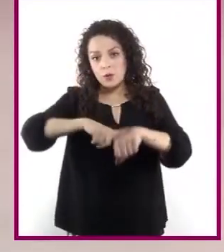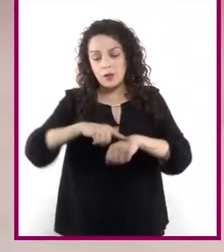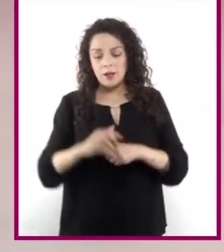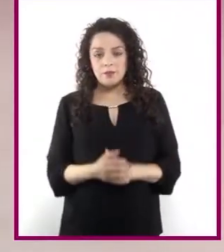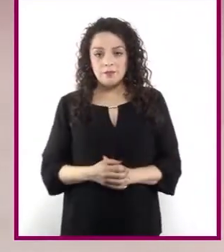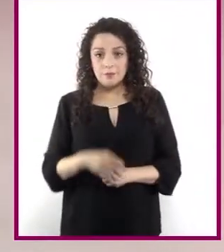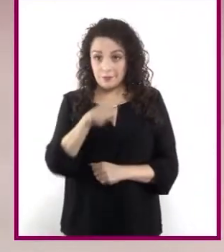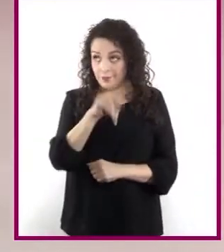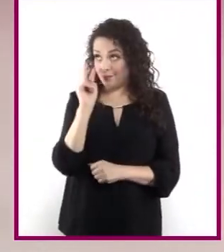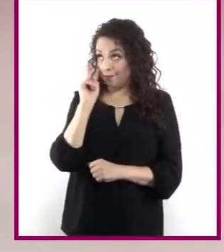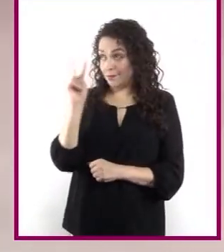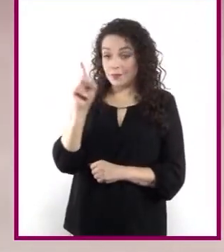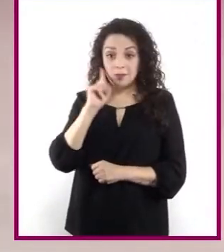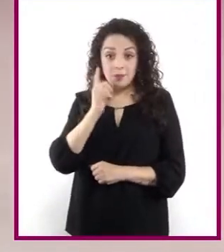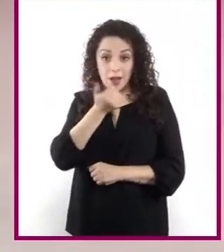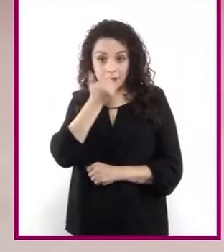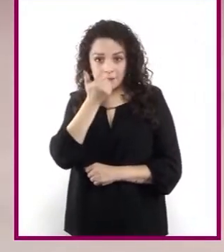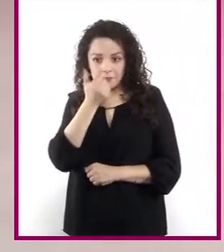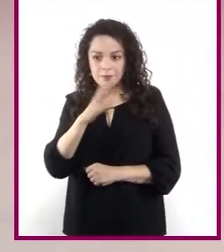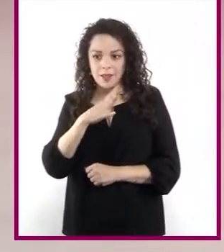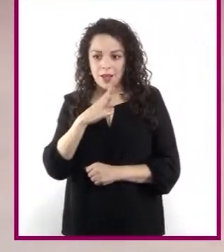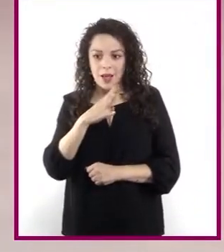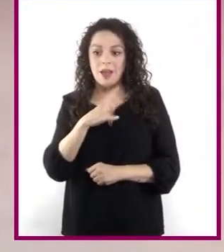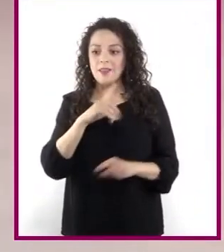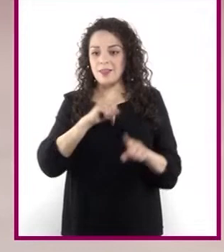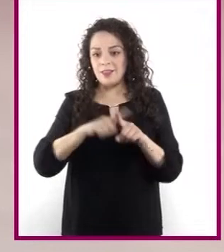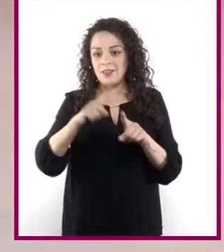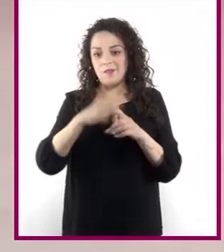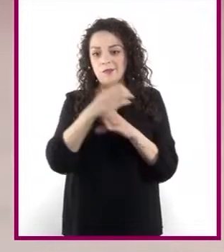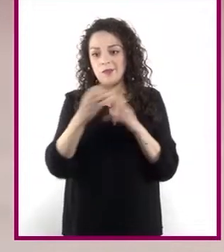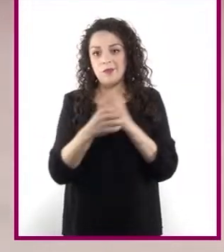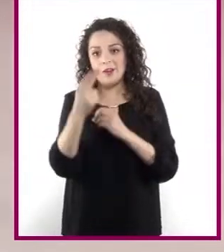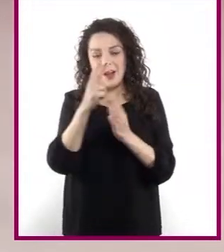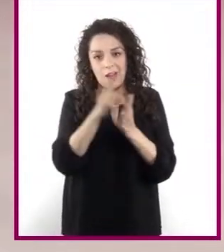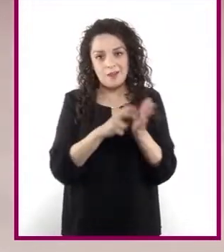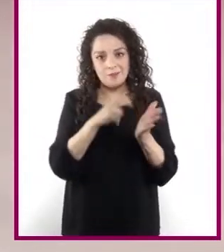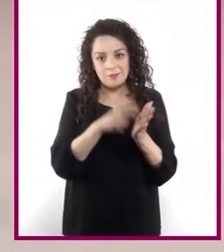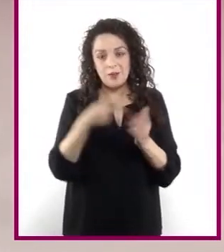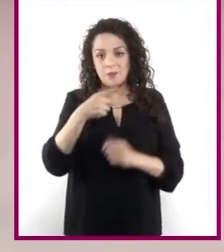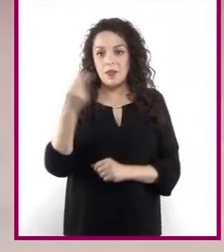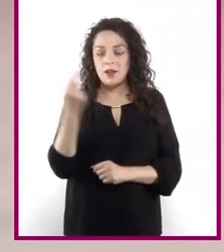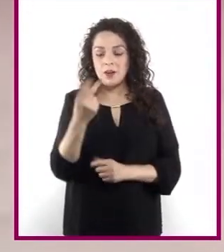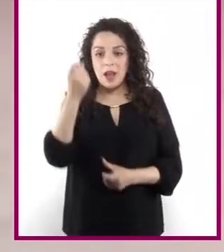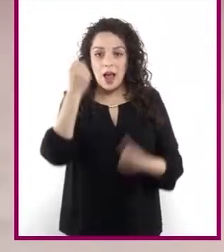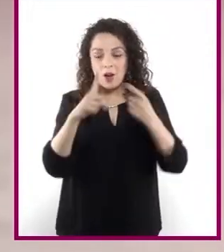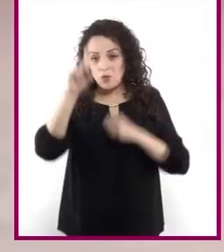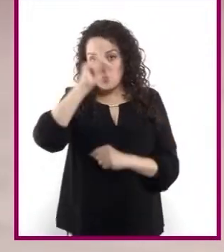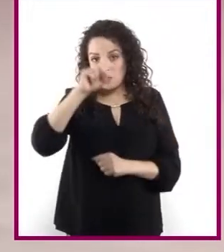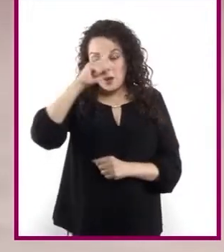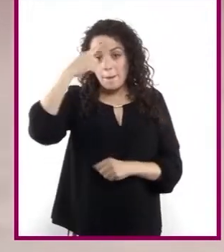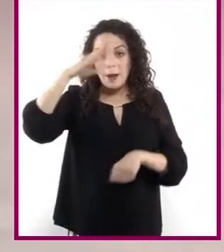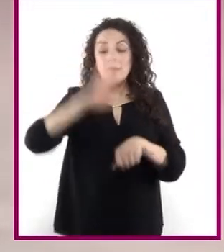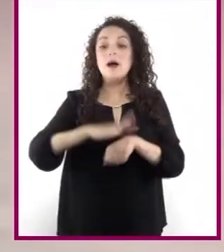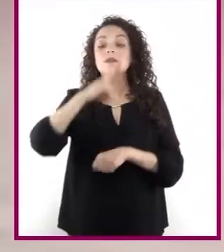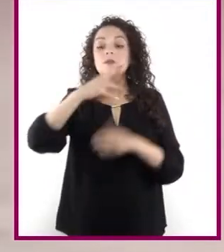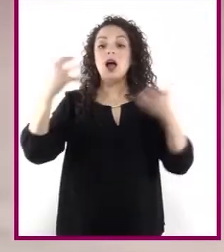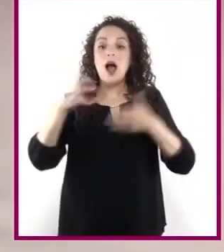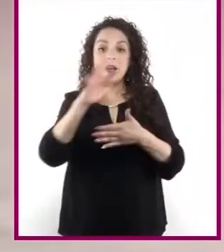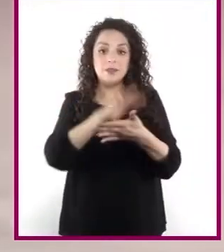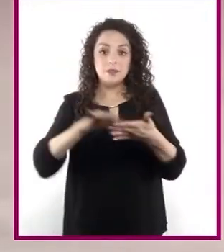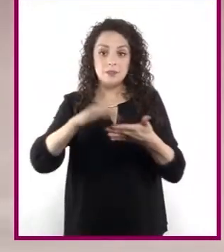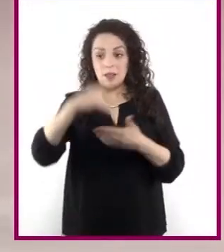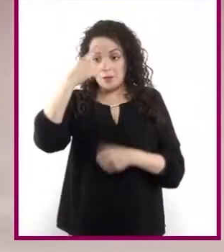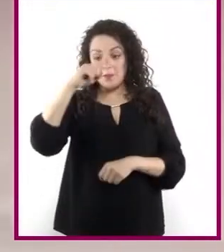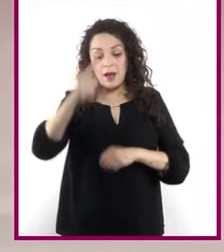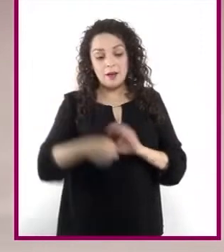Como se observó, la alumna tenía varias áreas de oportunidad y tuvo que tomar en cuenta algunos consejos para mejorar su lectura para